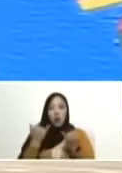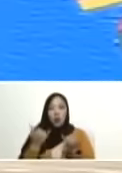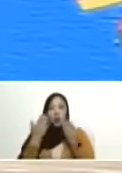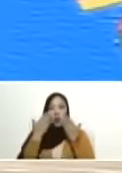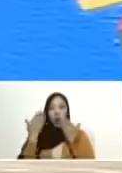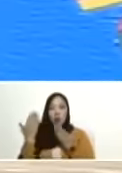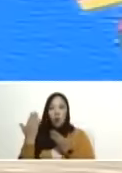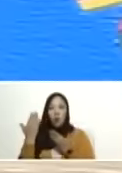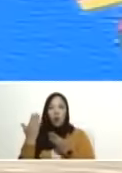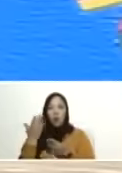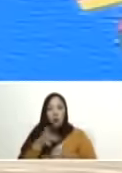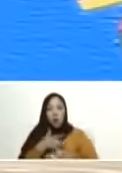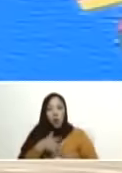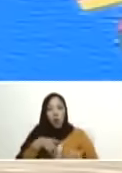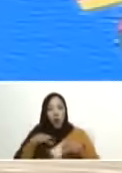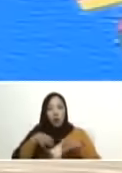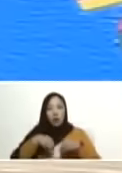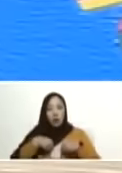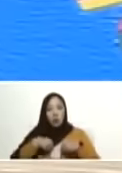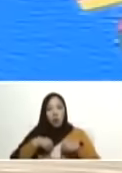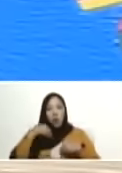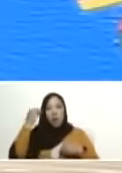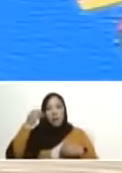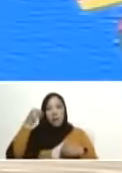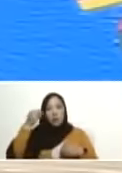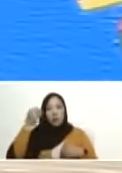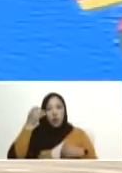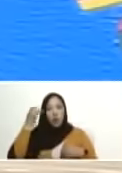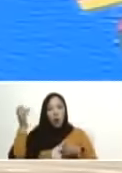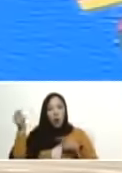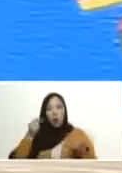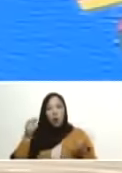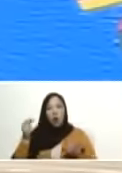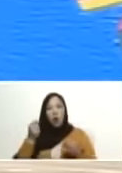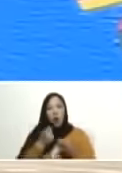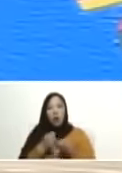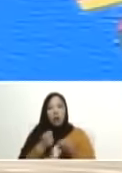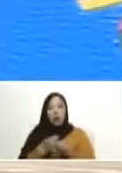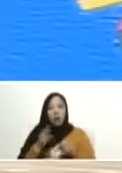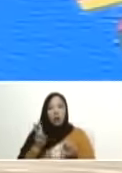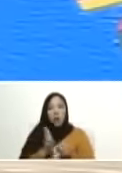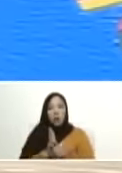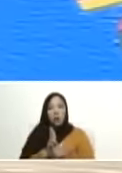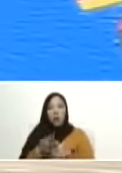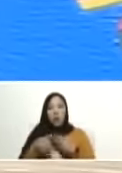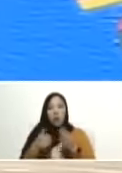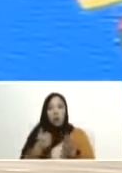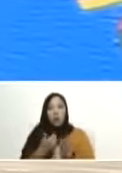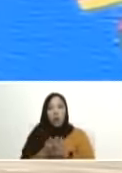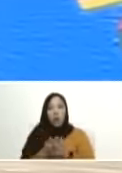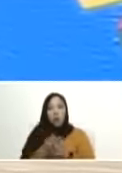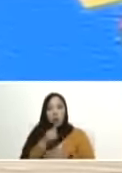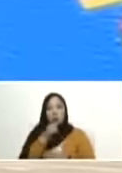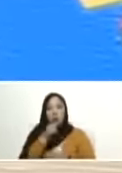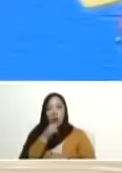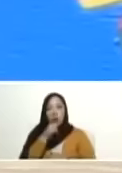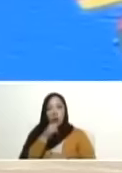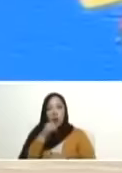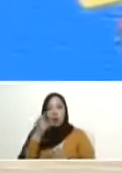por que ha asumido posiciones de rechazo a las declaraciones de Luis Almagro en la